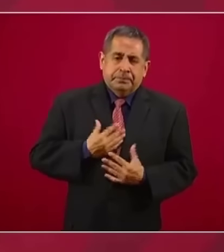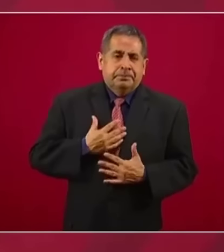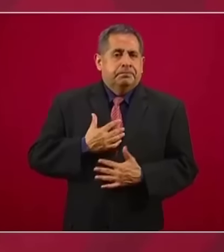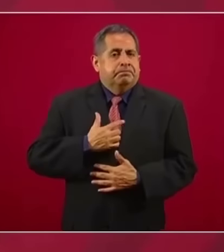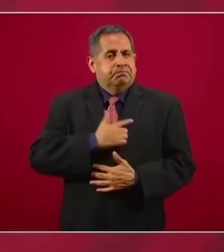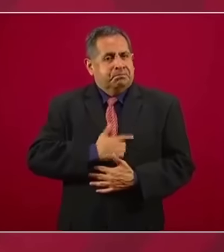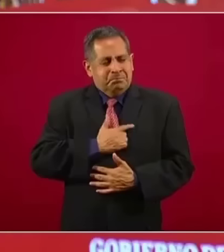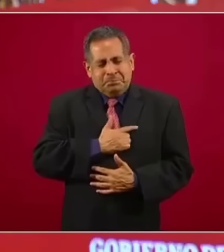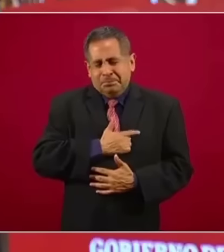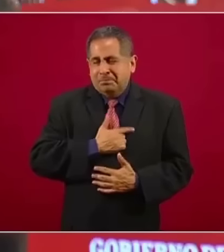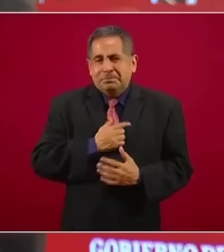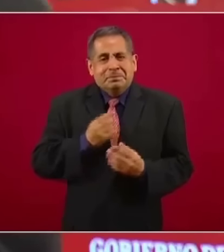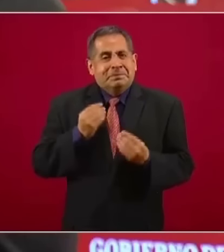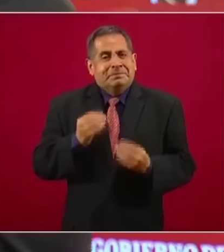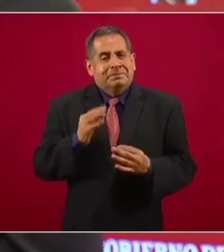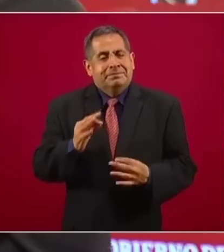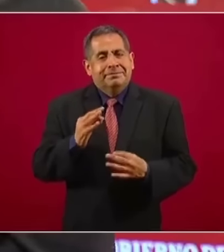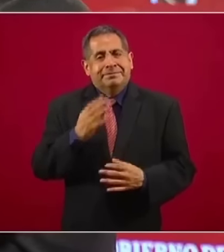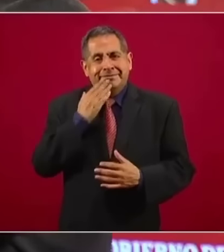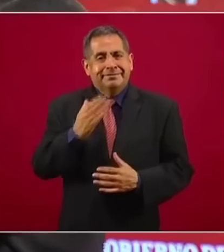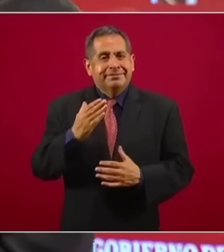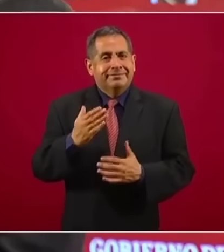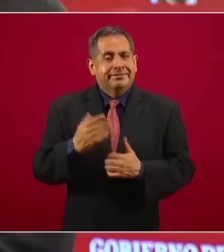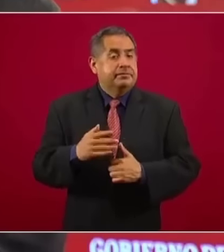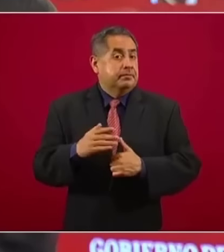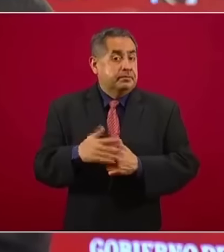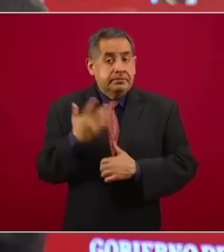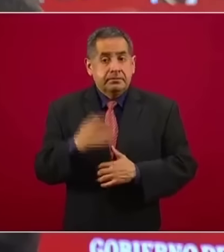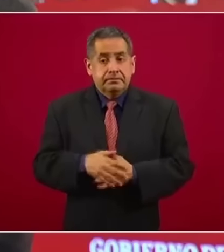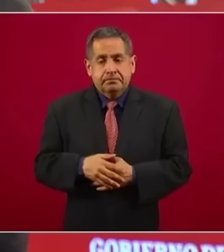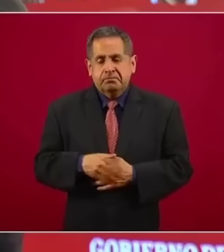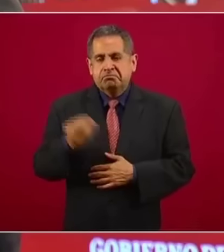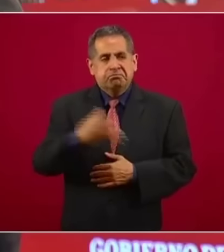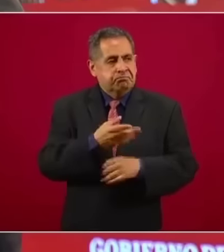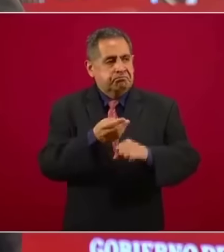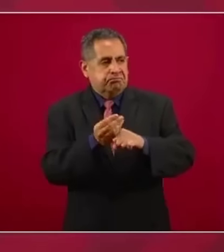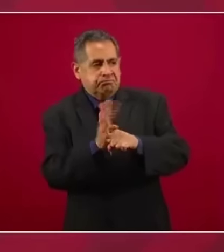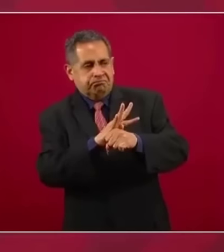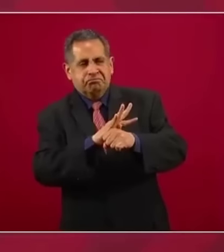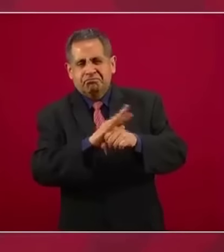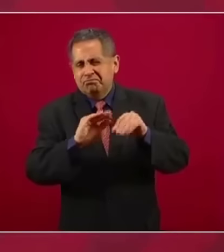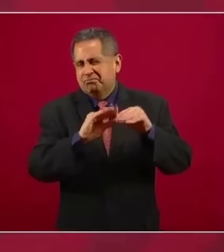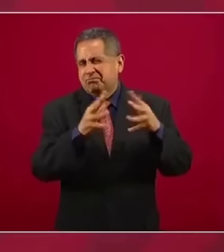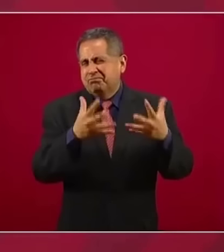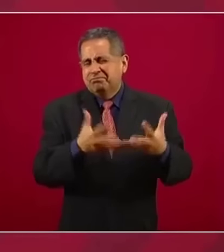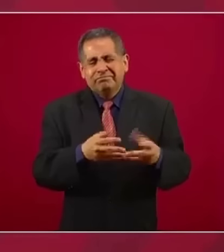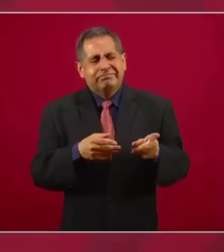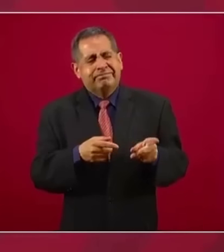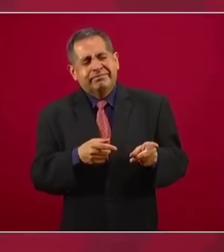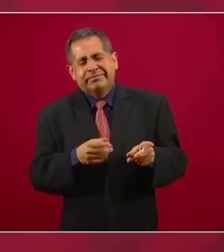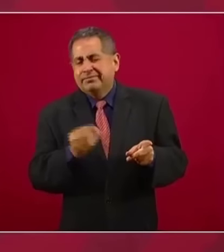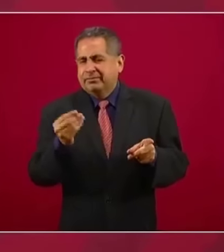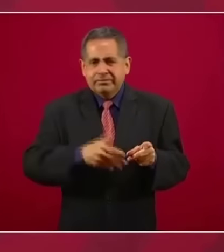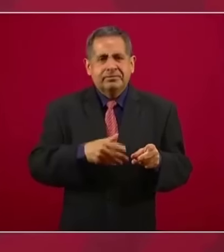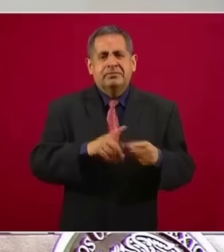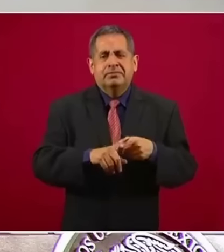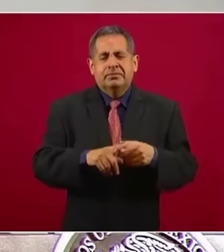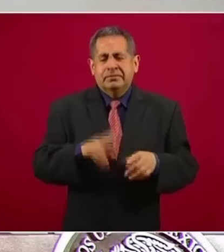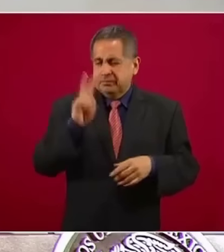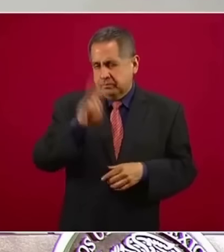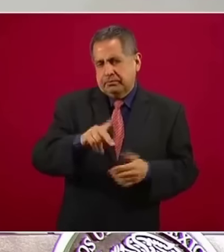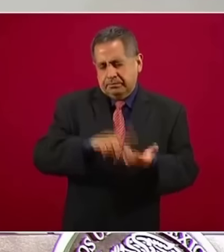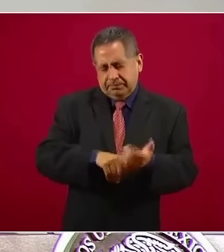pesar de la pandemia, a pesar del